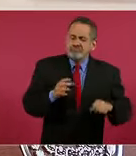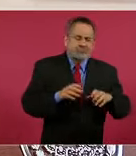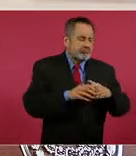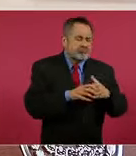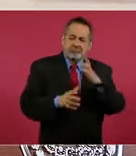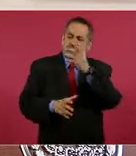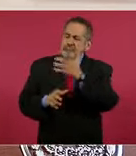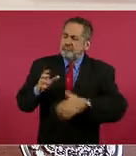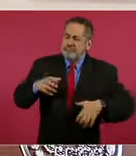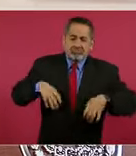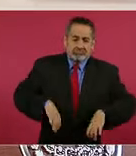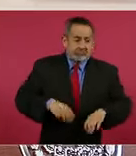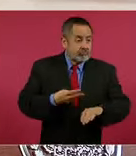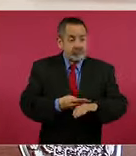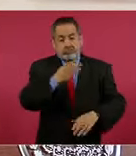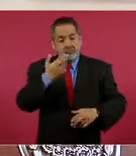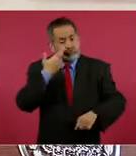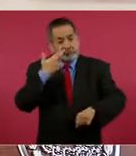muy ladrones,